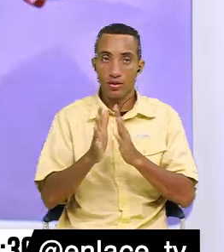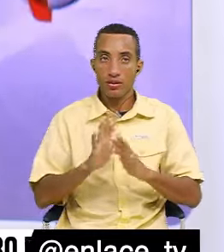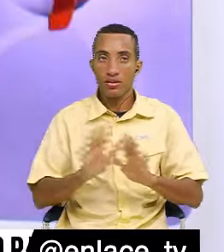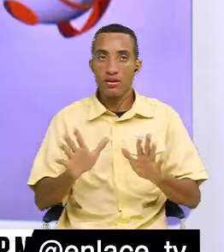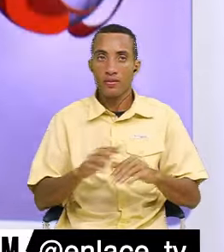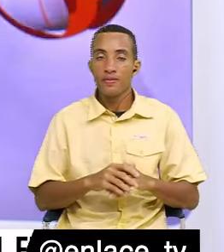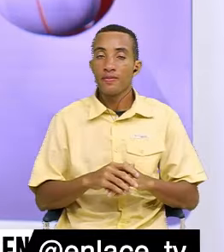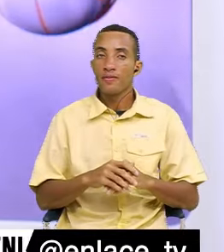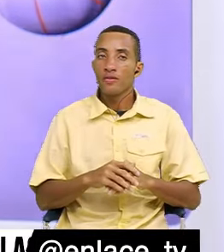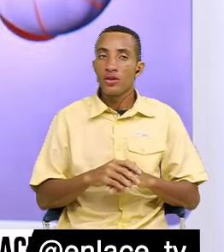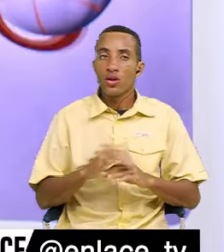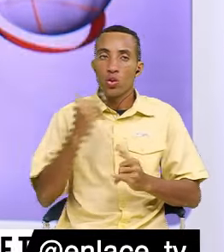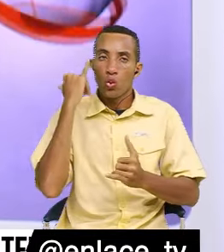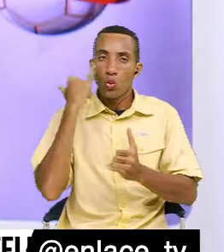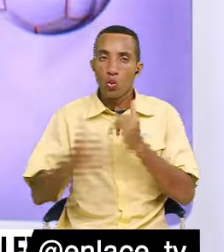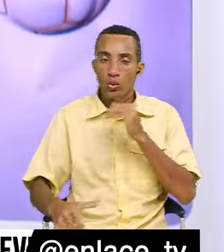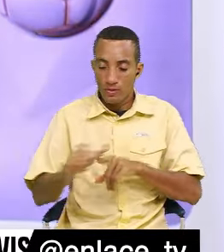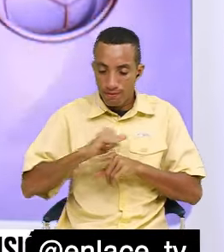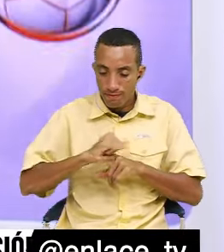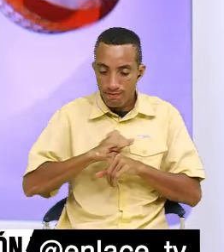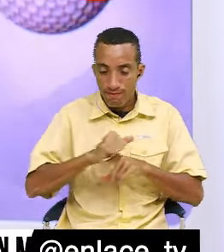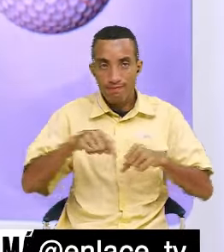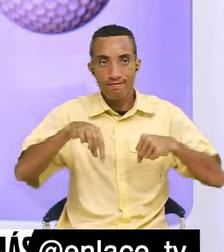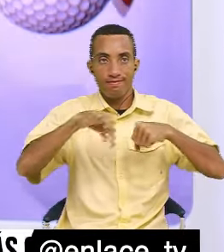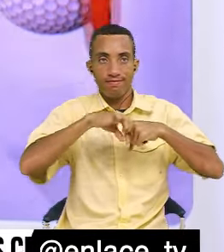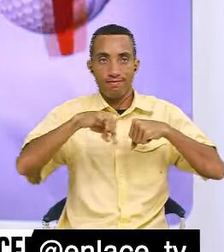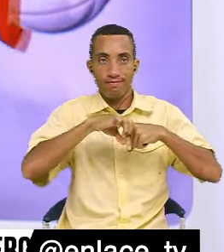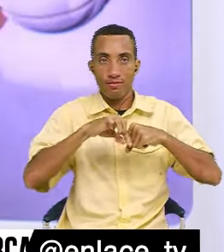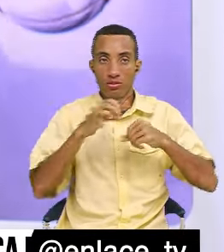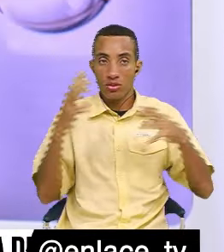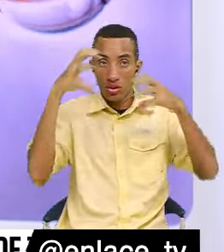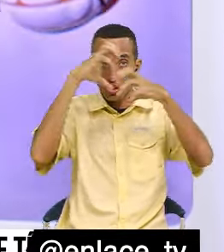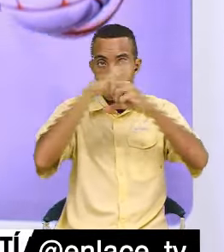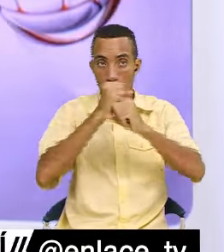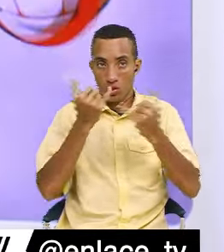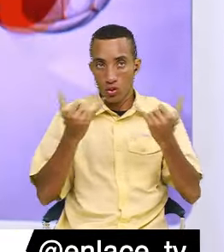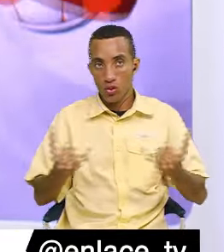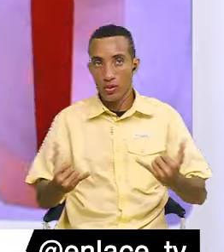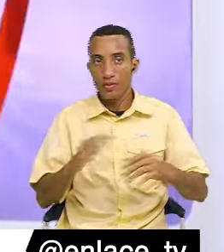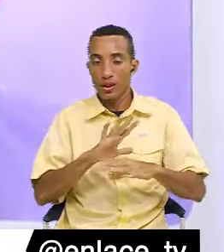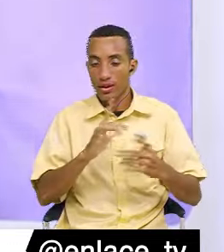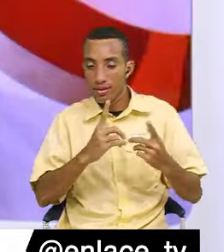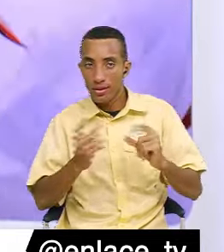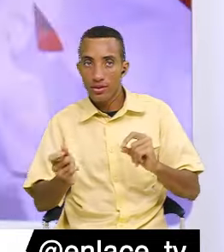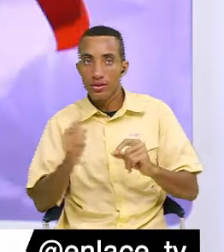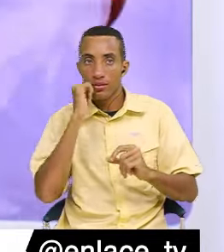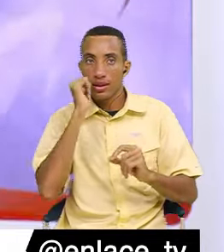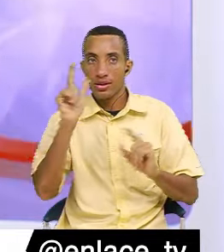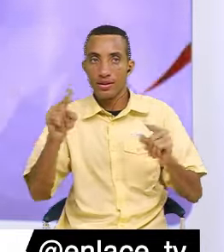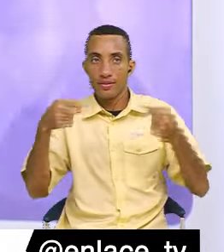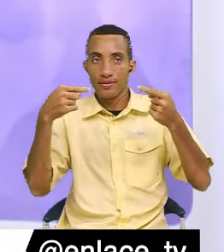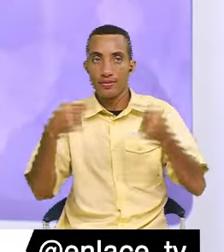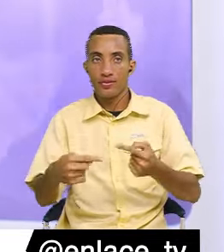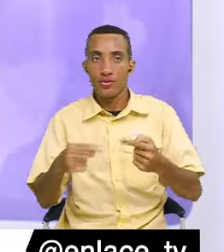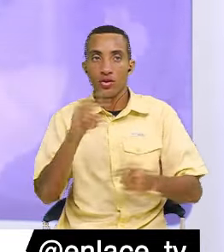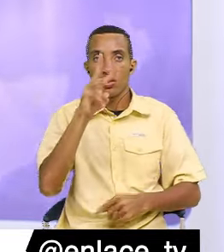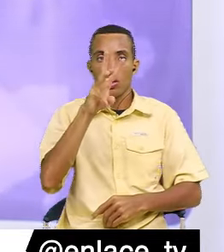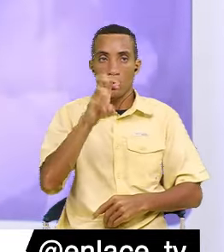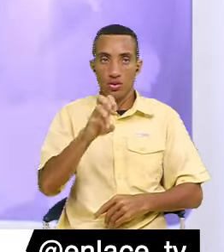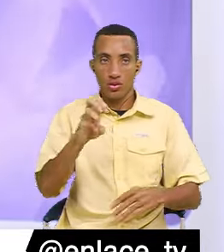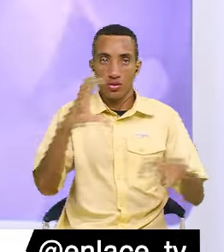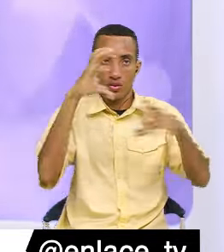Última práctica de Alianza Petrolera en horas de la noche y quedará listo para lo que será el compromiso de mañana a las 8 de la noche frente a